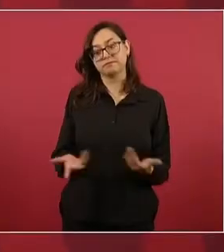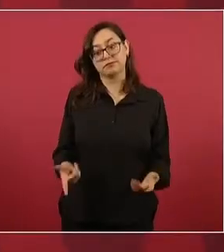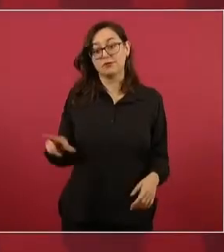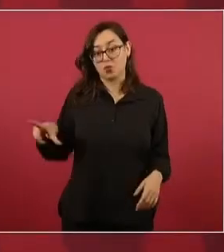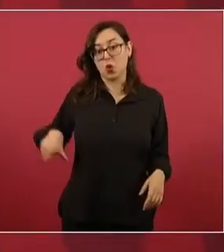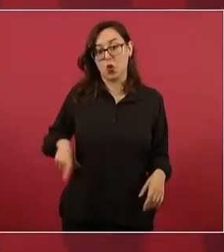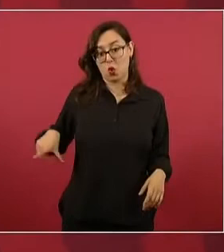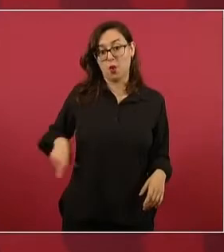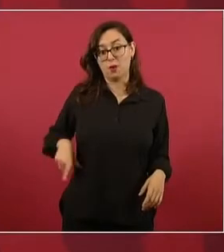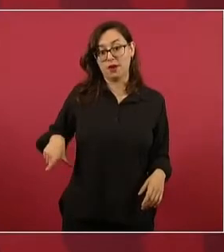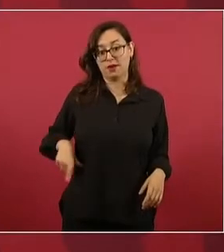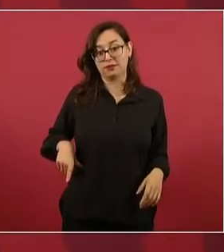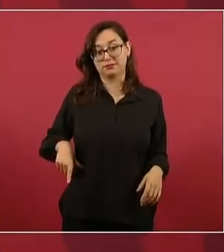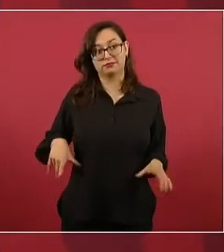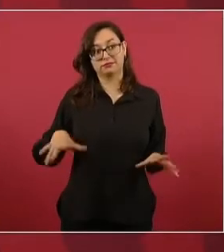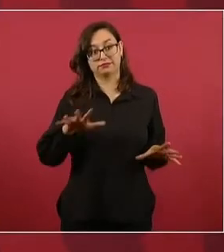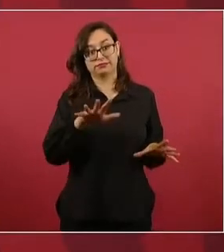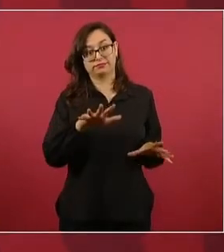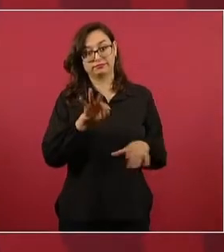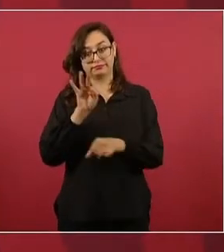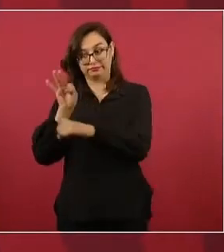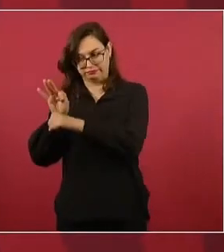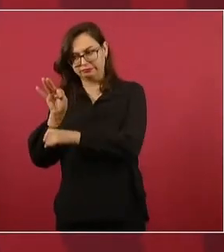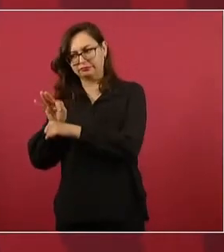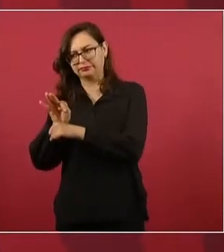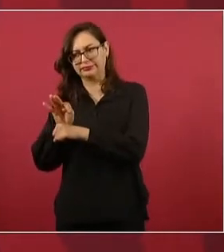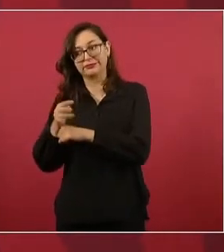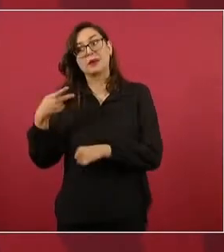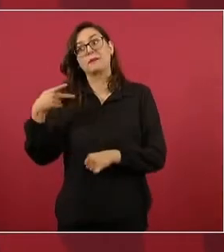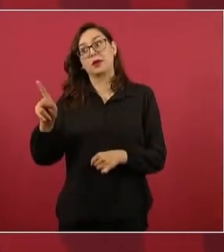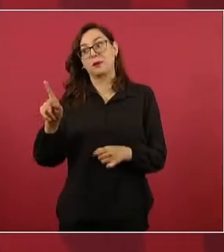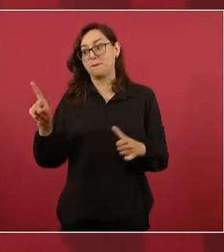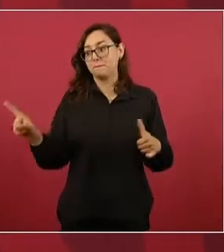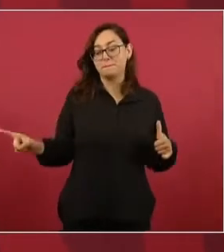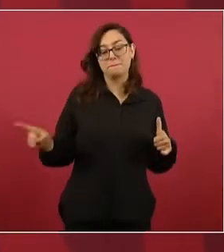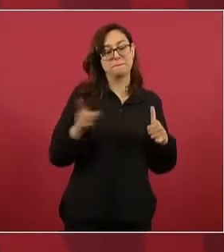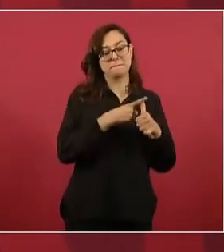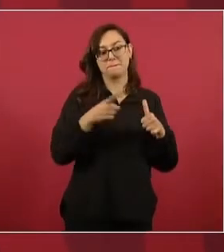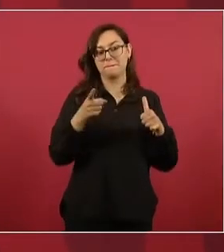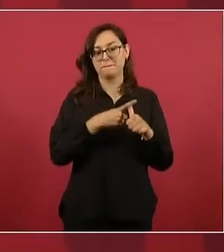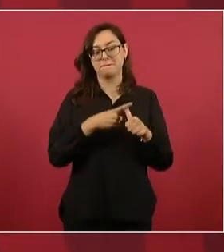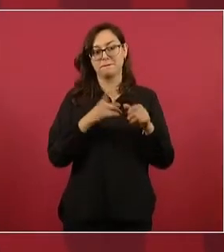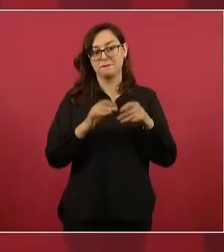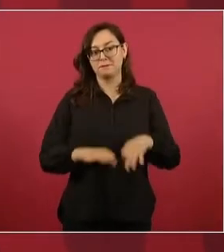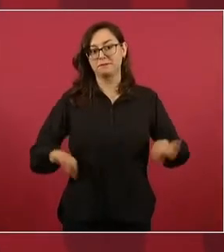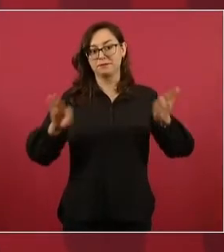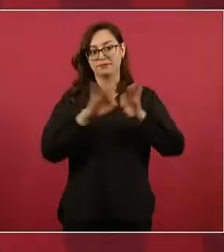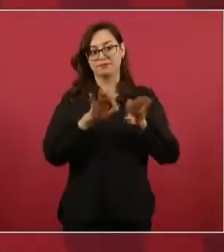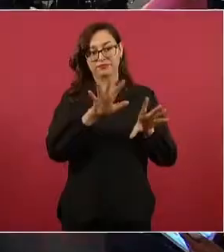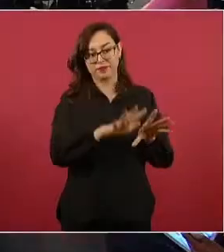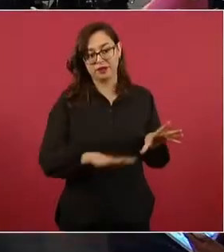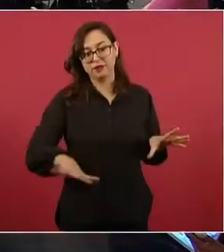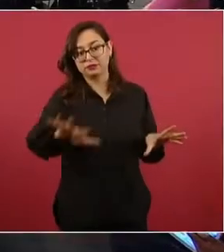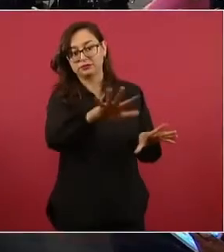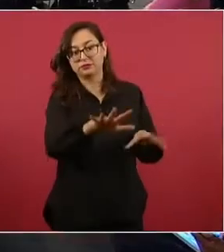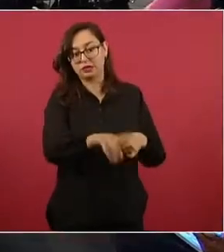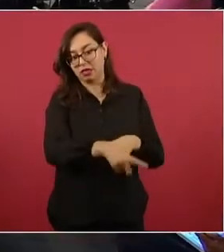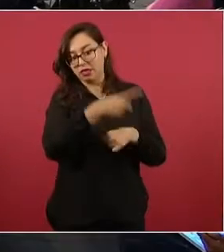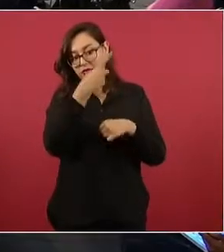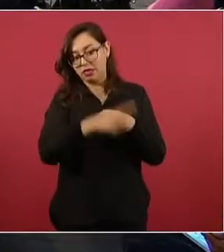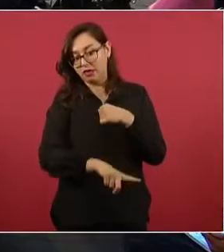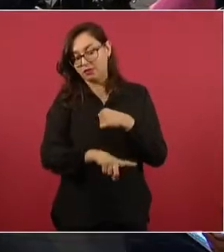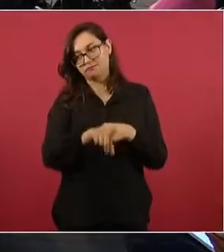que defender a la empresa, pero también tiene que procurar que no se afecte a los